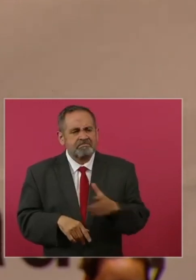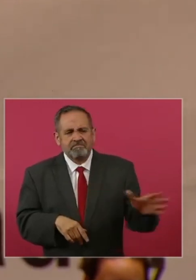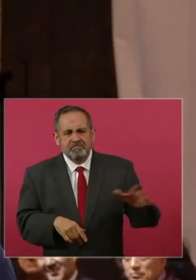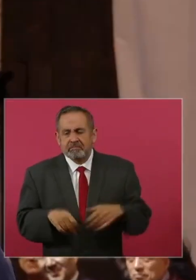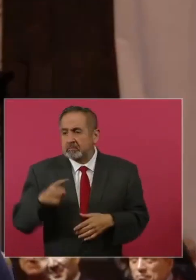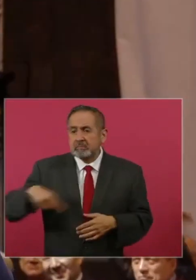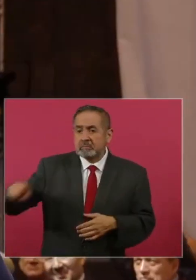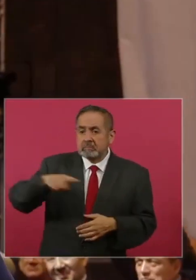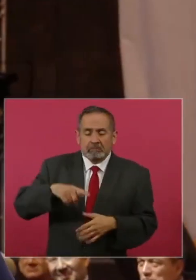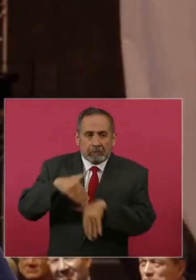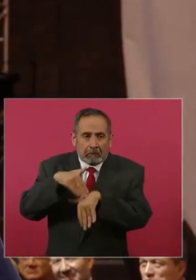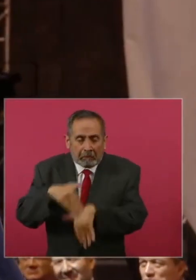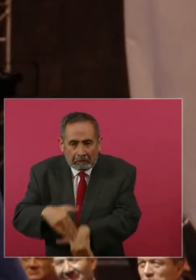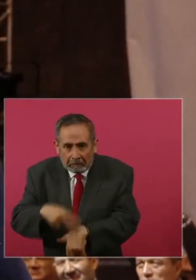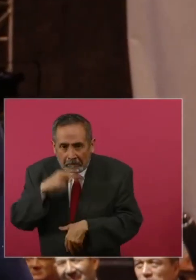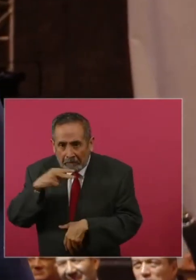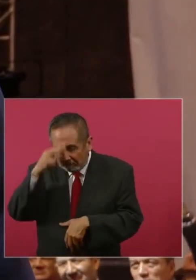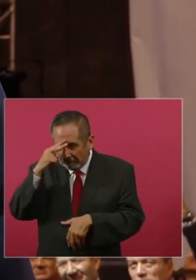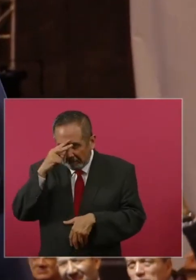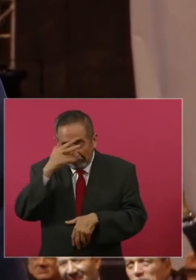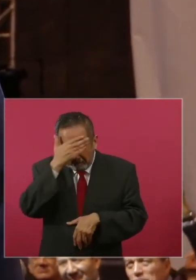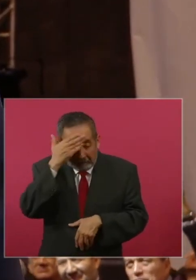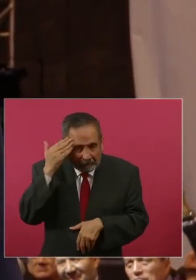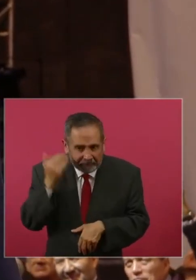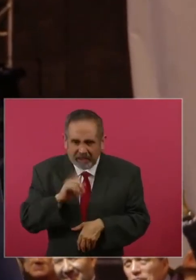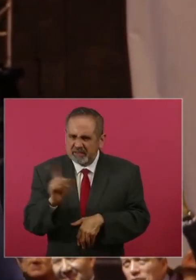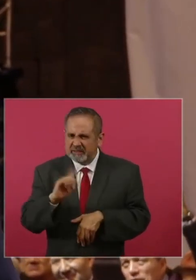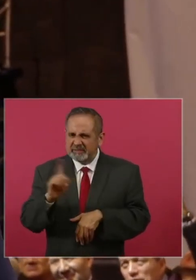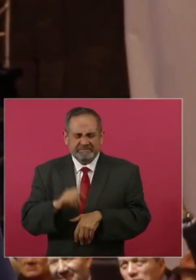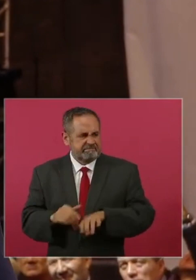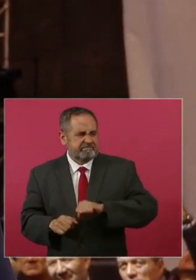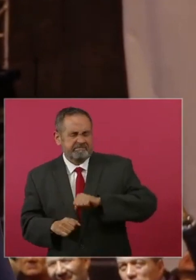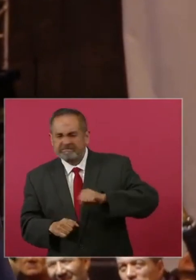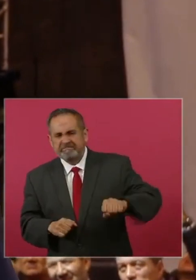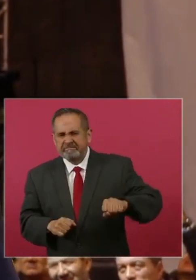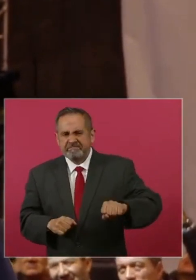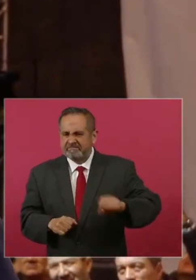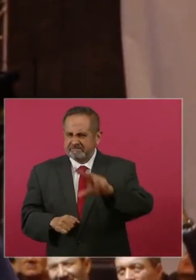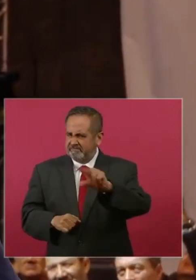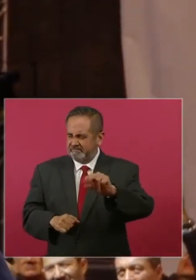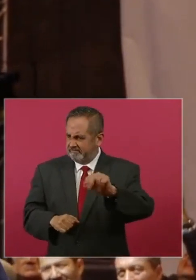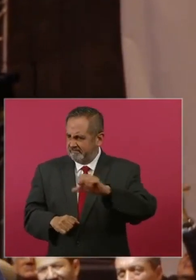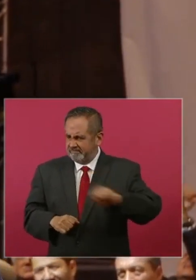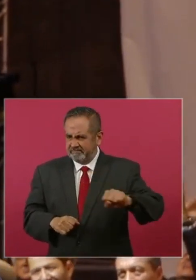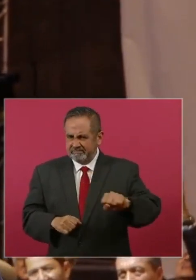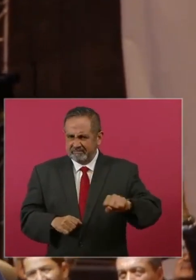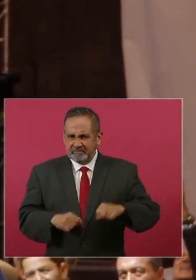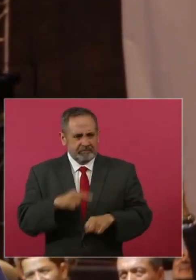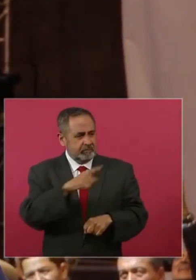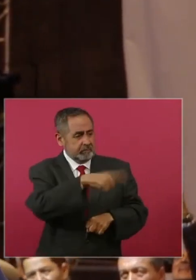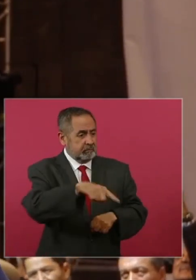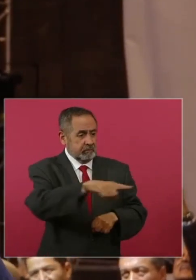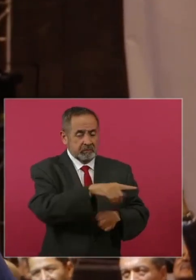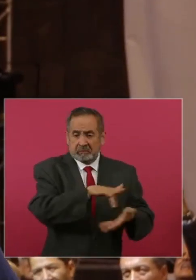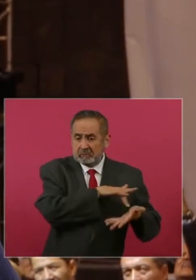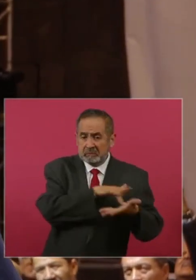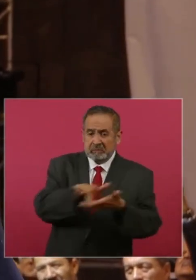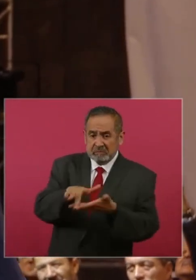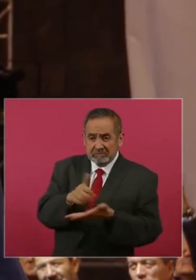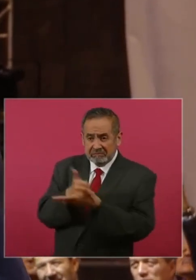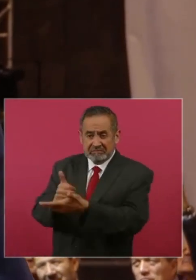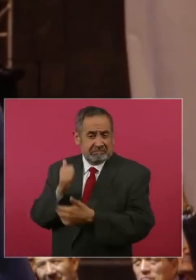ingenuos. We should not be naive. No se va a contar nunca con el respaldo de las